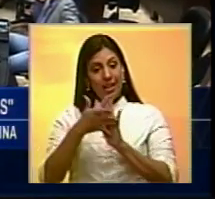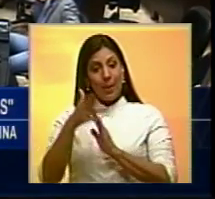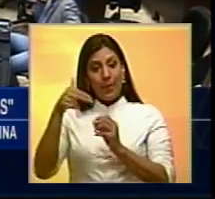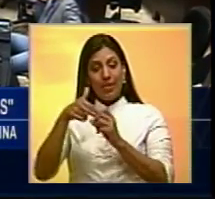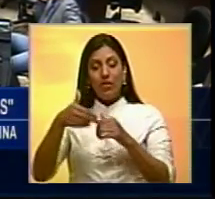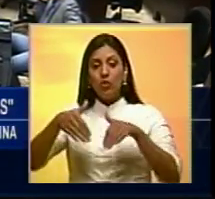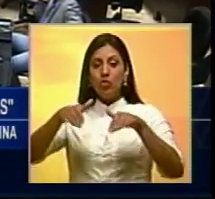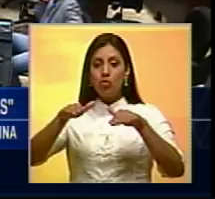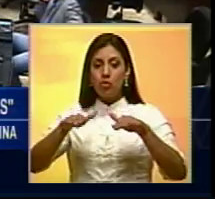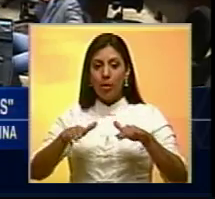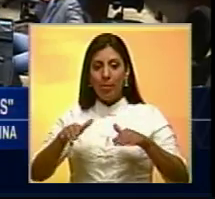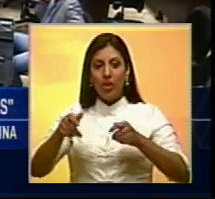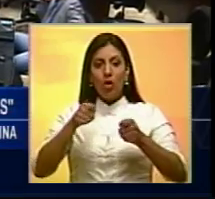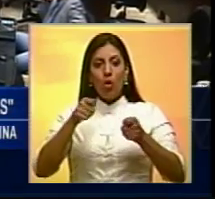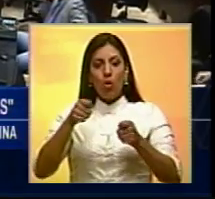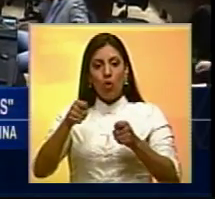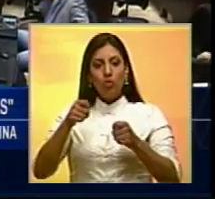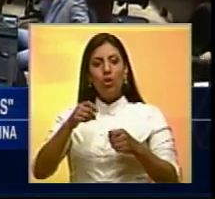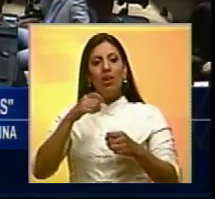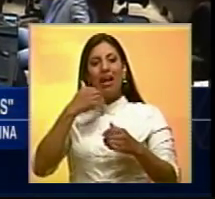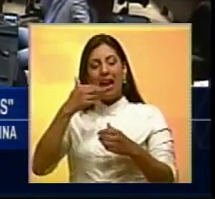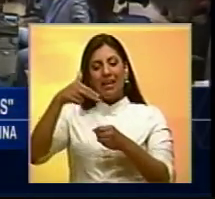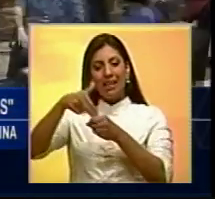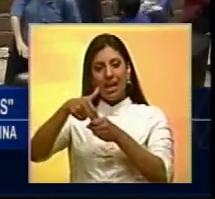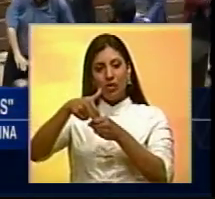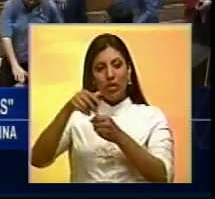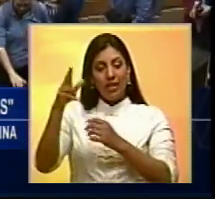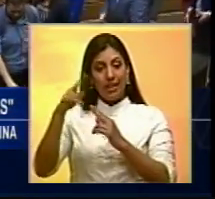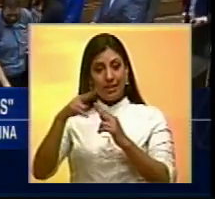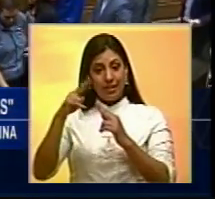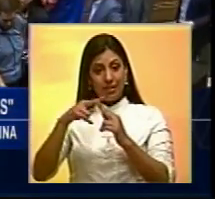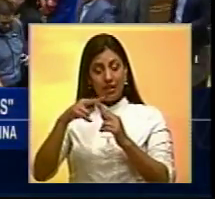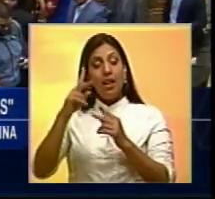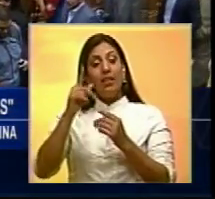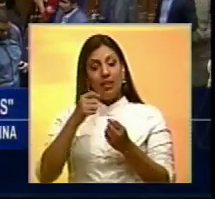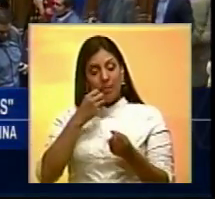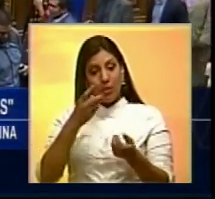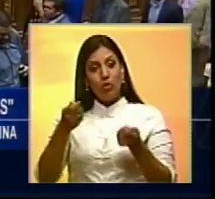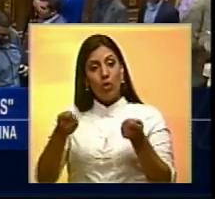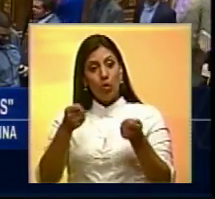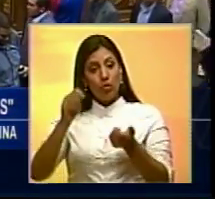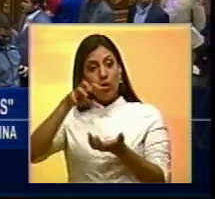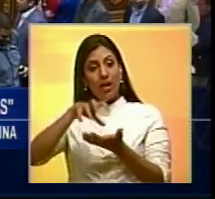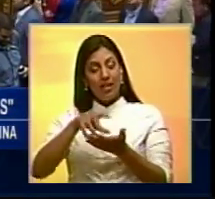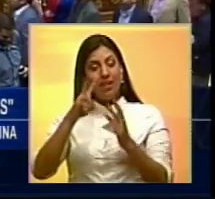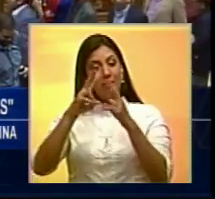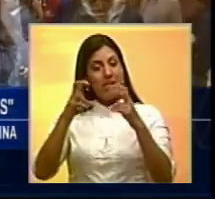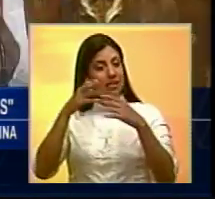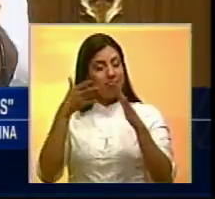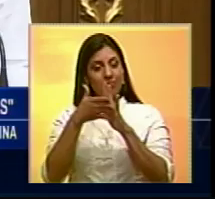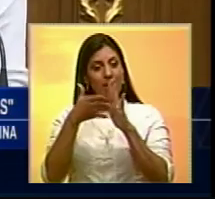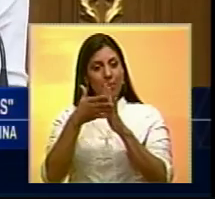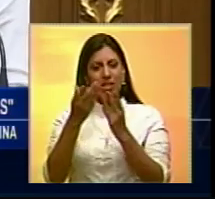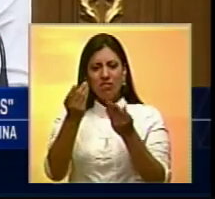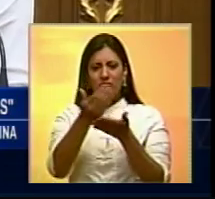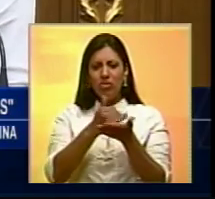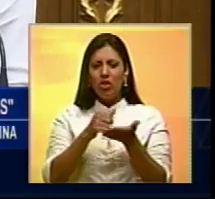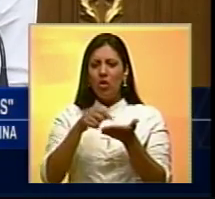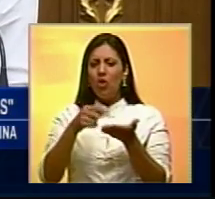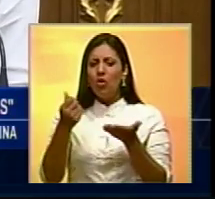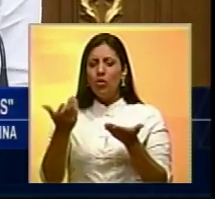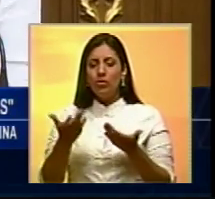suspendió el dispositivo de control para suministro de gasolina en el Táchira y pidió a la Contraloría del Estado investigar el destino de los